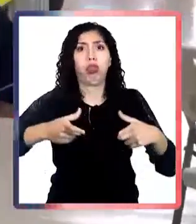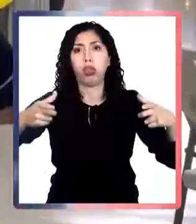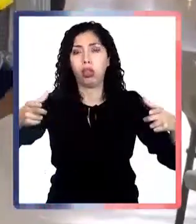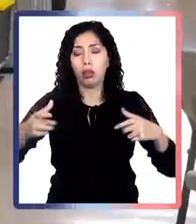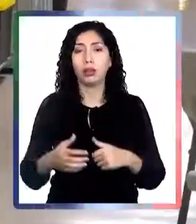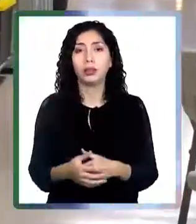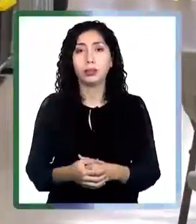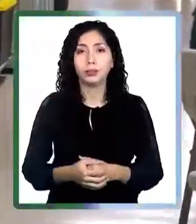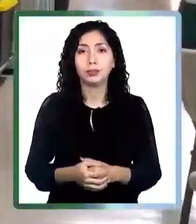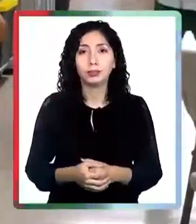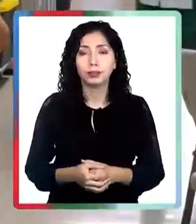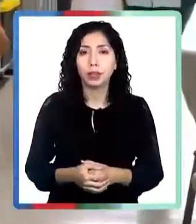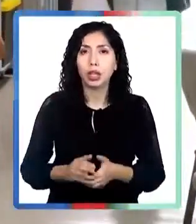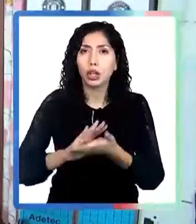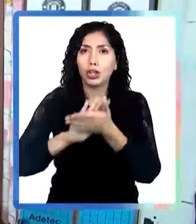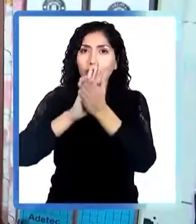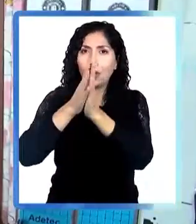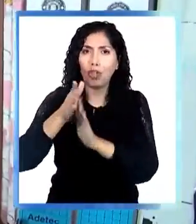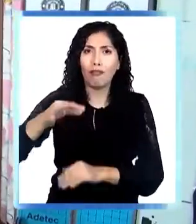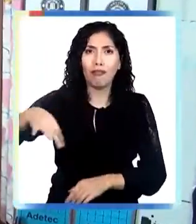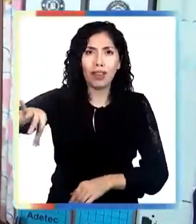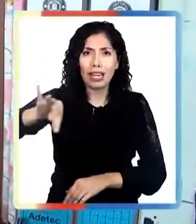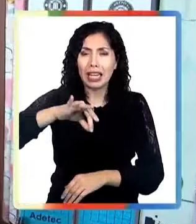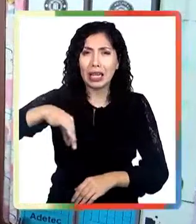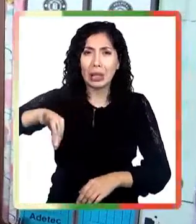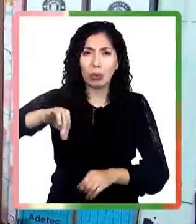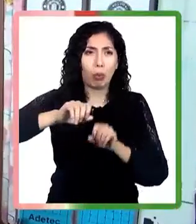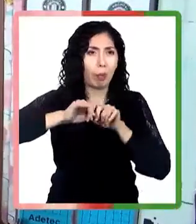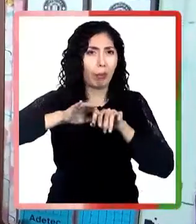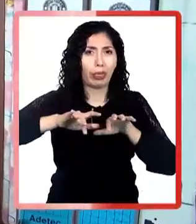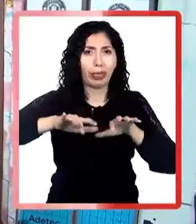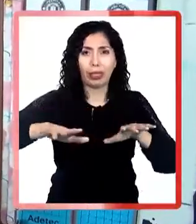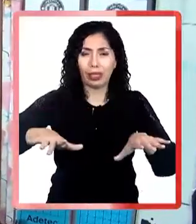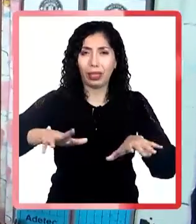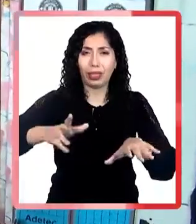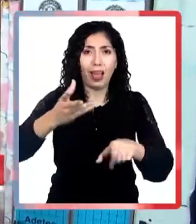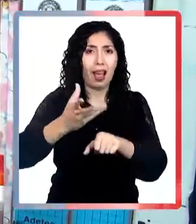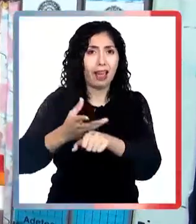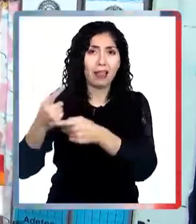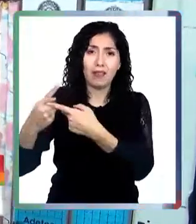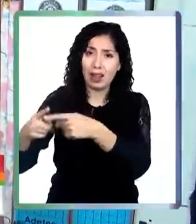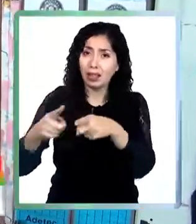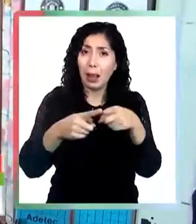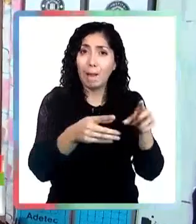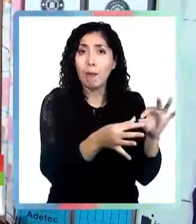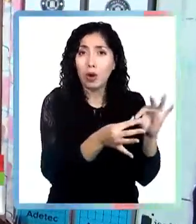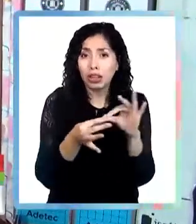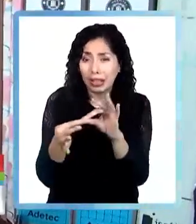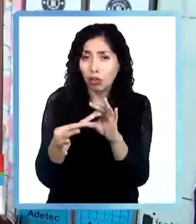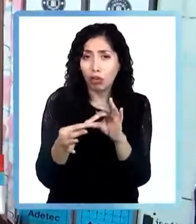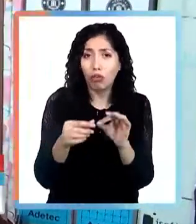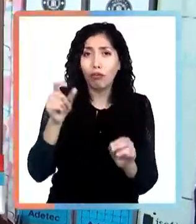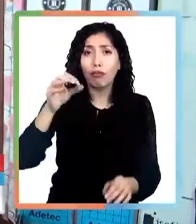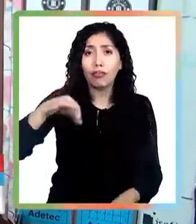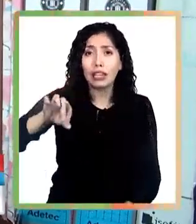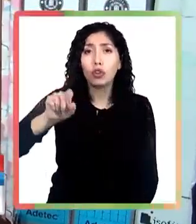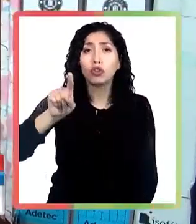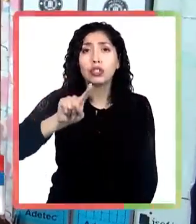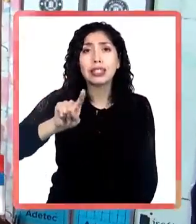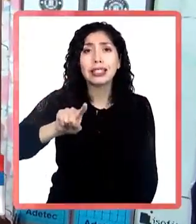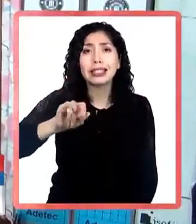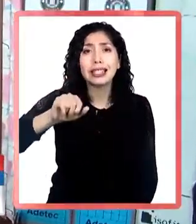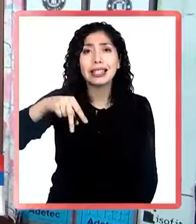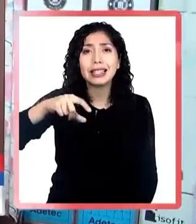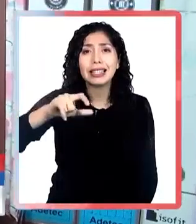las pandillas virales salieron todas así que hemos tenido varios agentes dio lógicos vídeos en sí sea